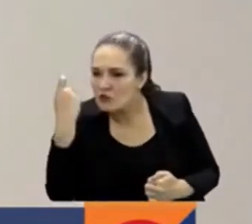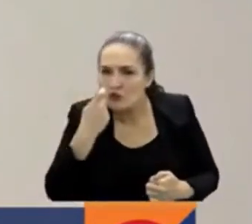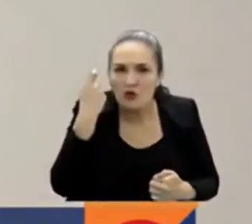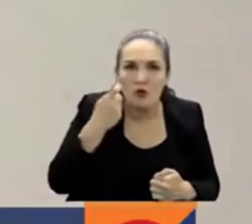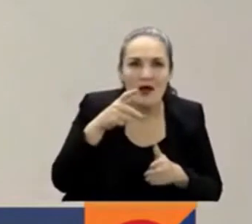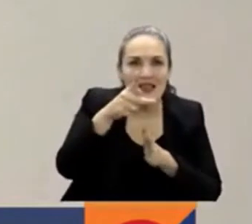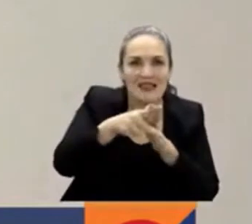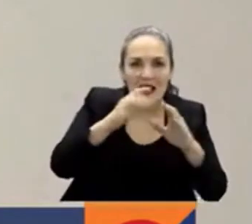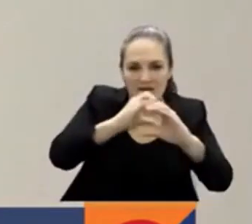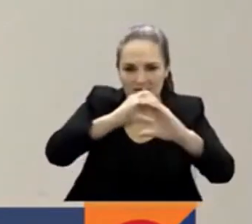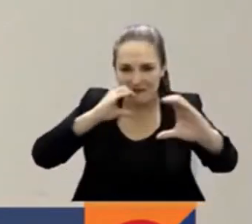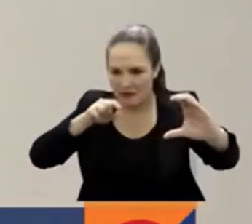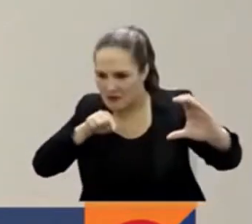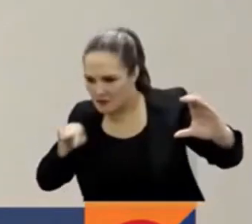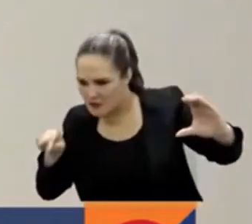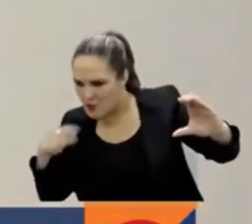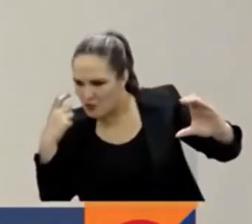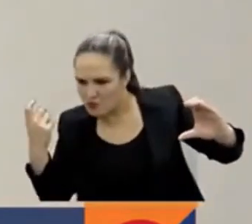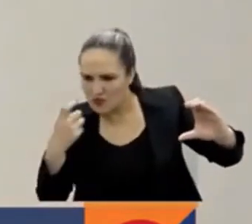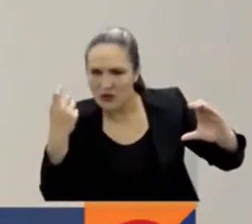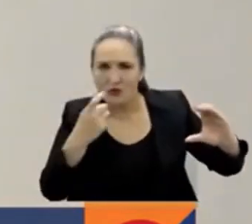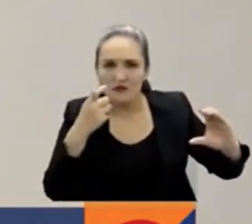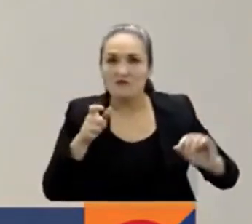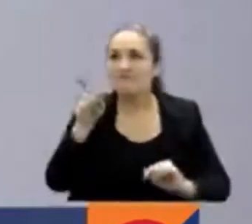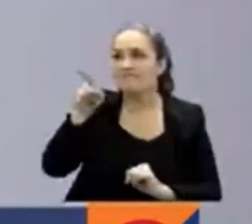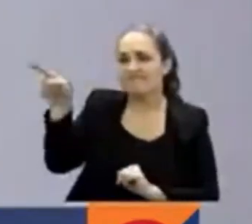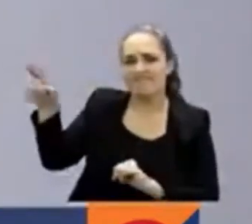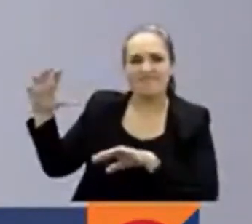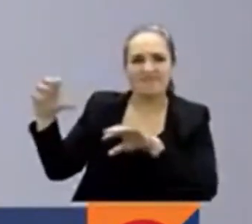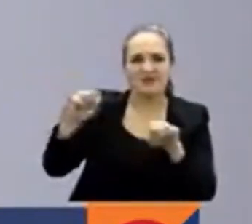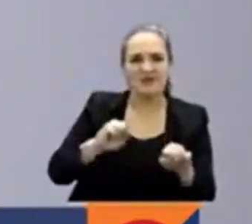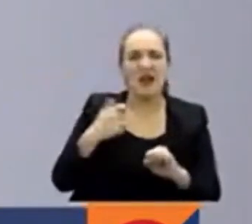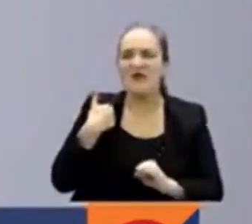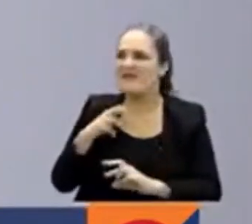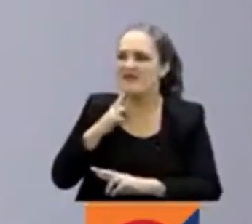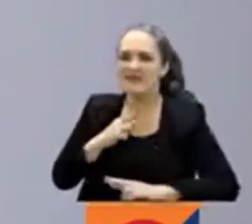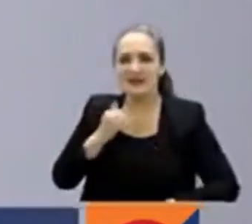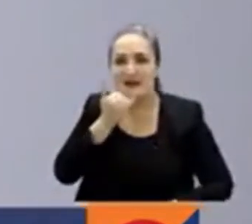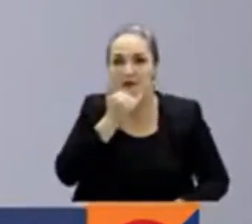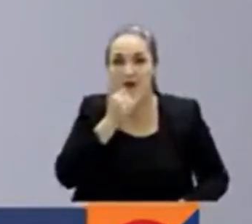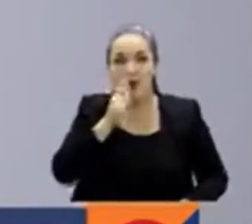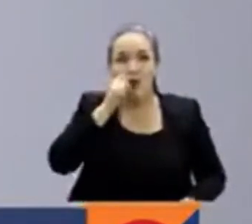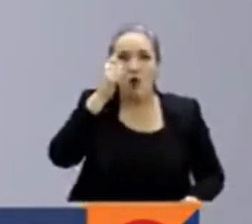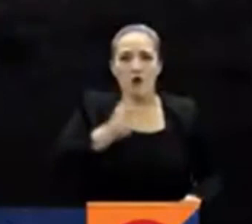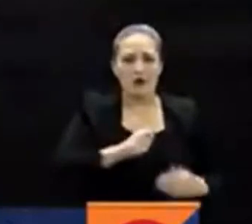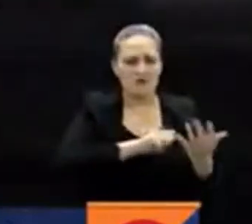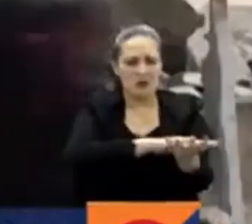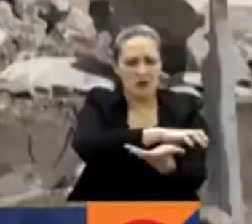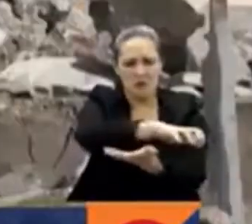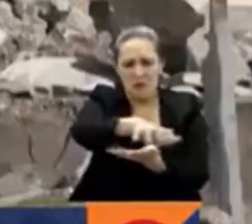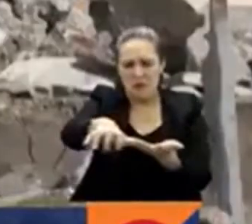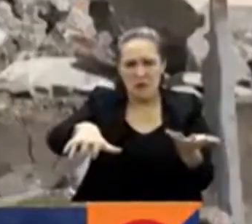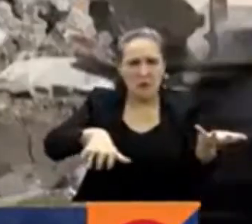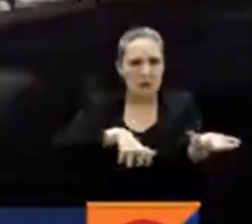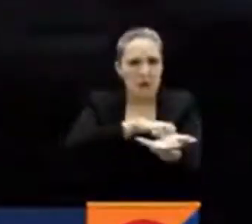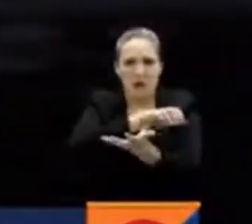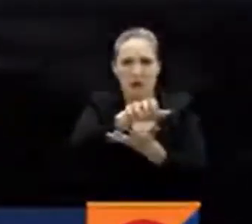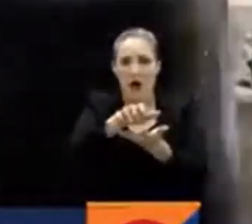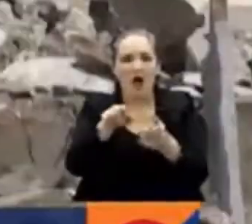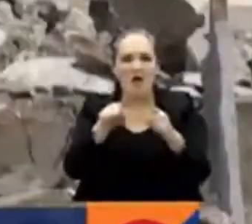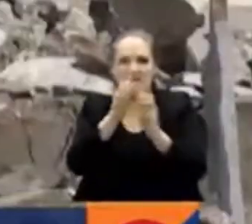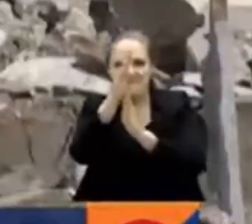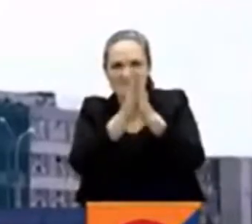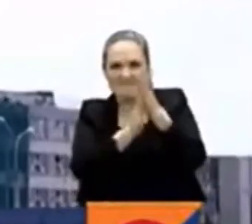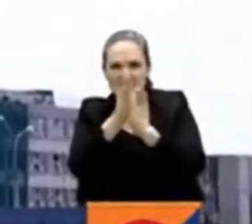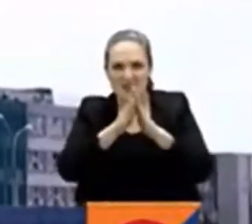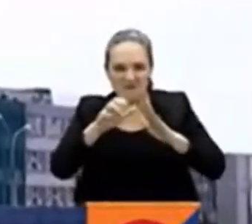tren continuarán. Haremos que los ocupantes respondan por todo lo que han hecho. Y como si Ucrania fuera el terreno de proyecciones llevadas a la realidad a